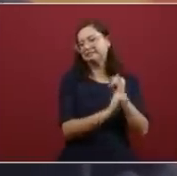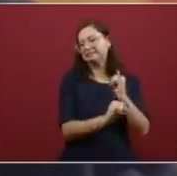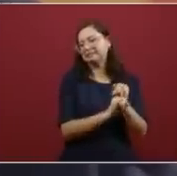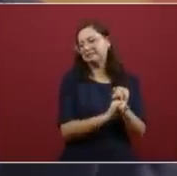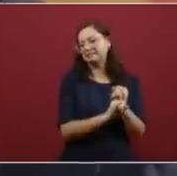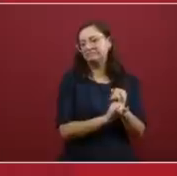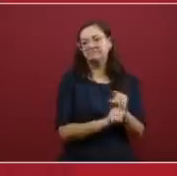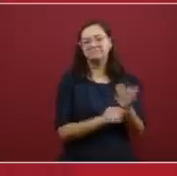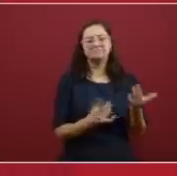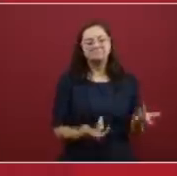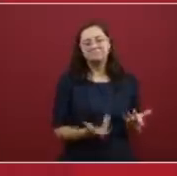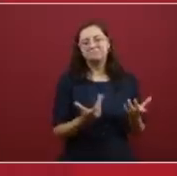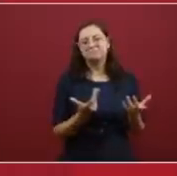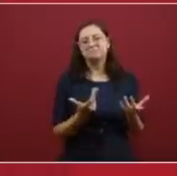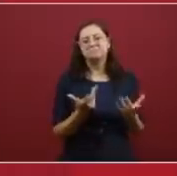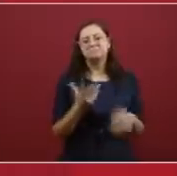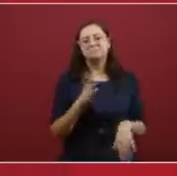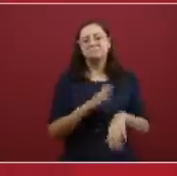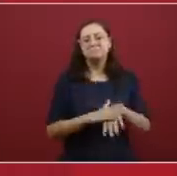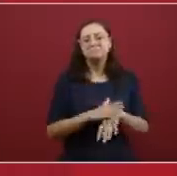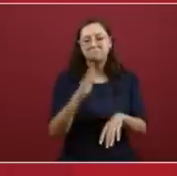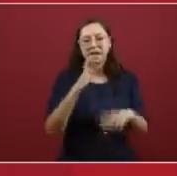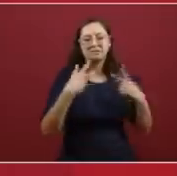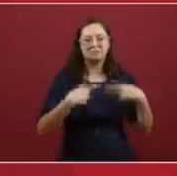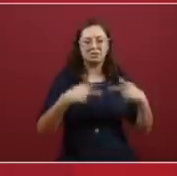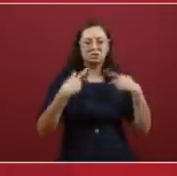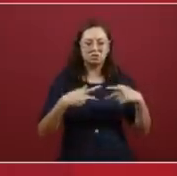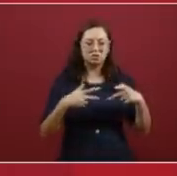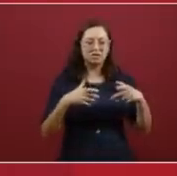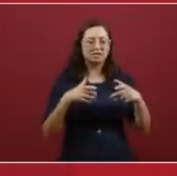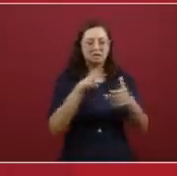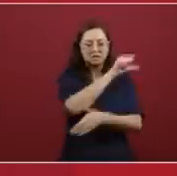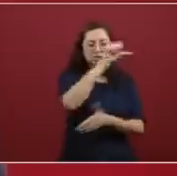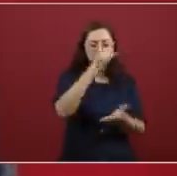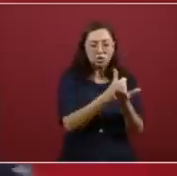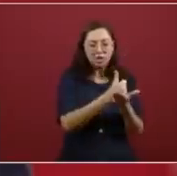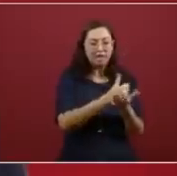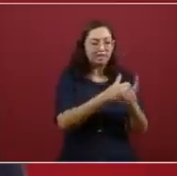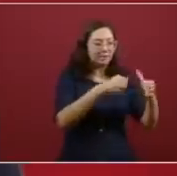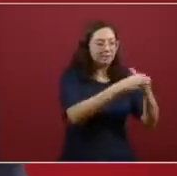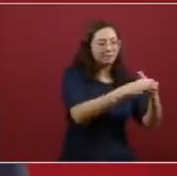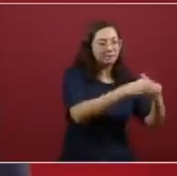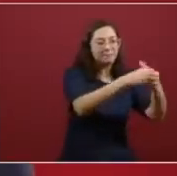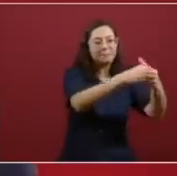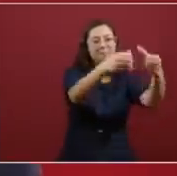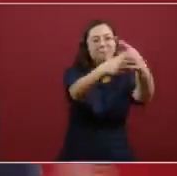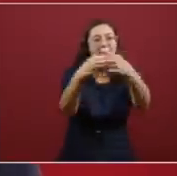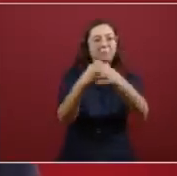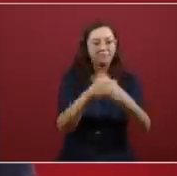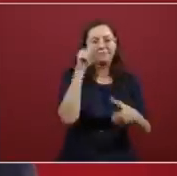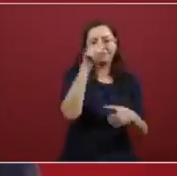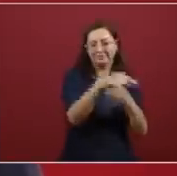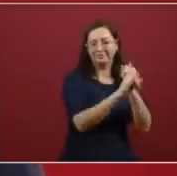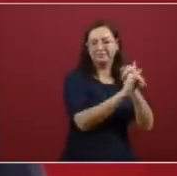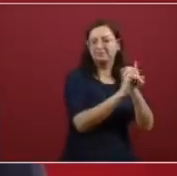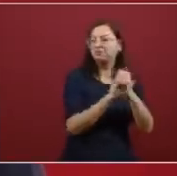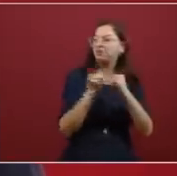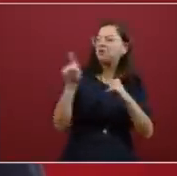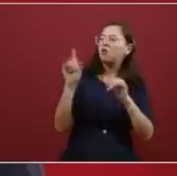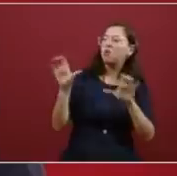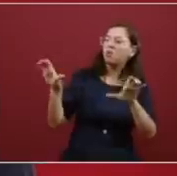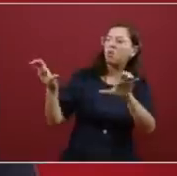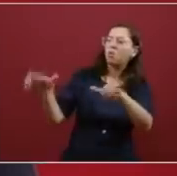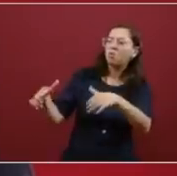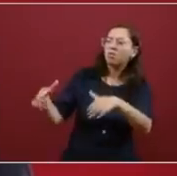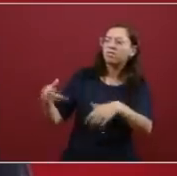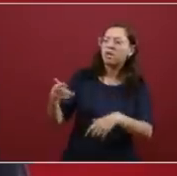está la población concentrada en las ciudades, y en las comunidades, en los pueblos,